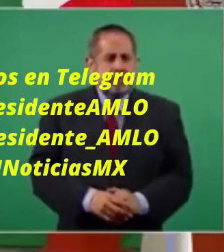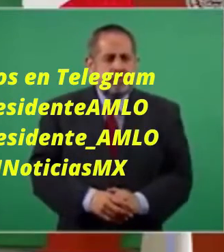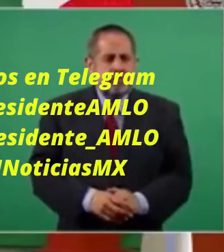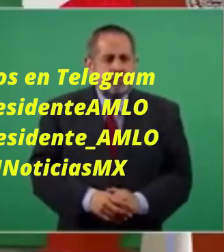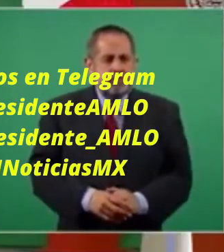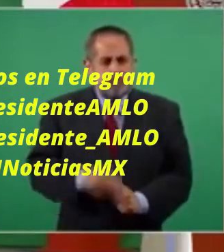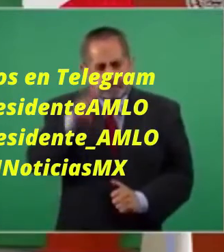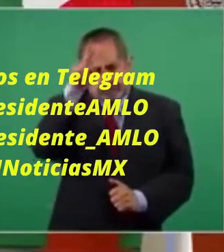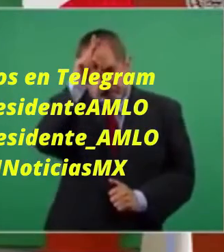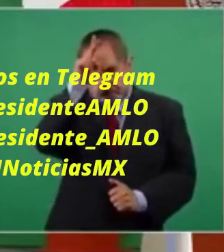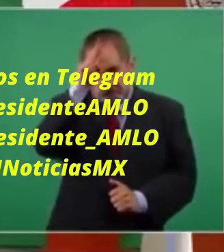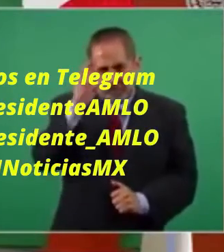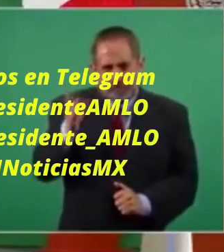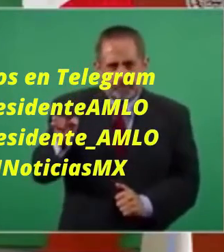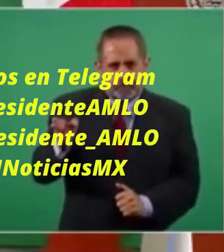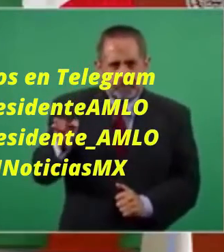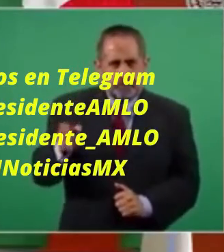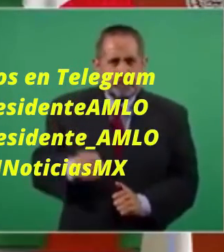Perú,